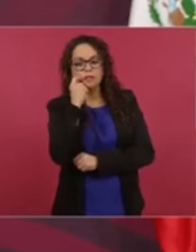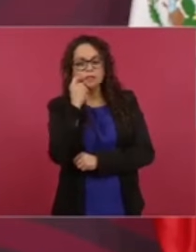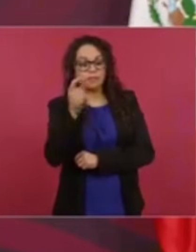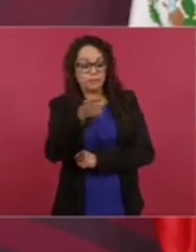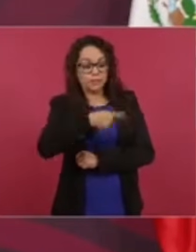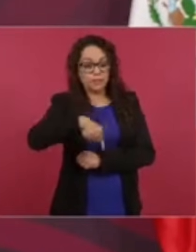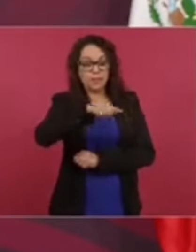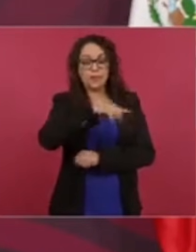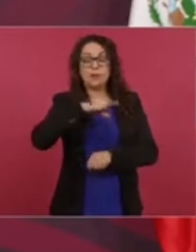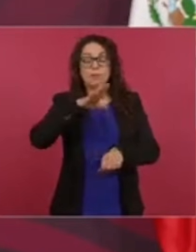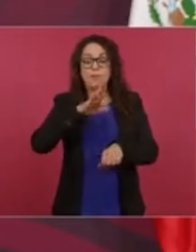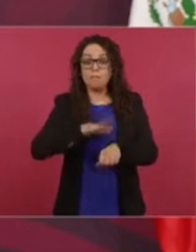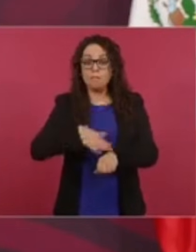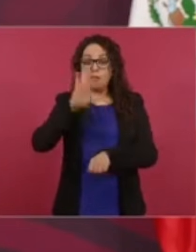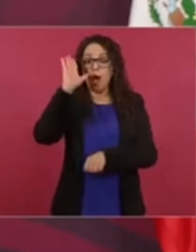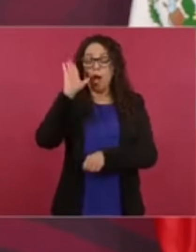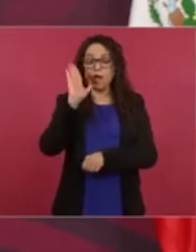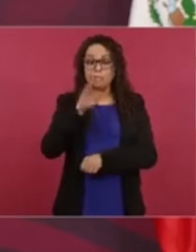tienen más población